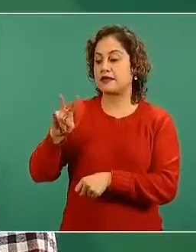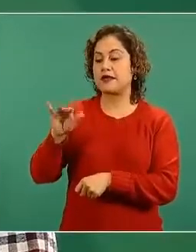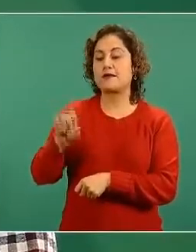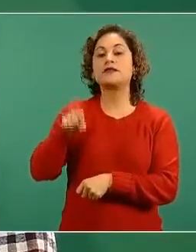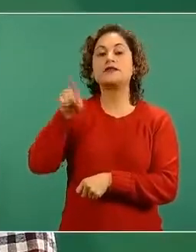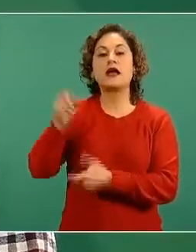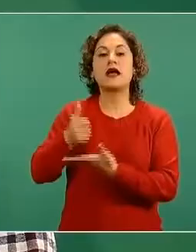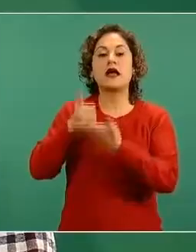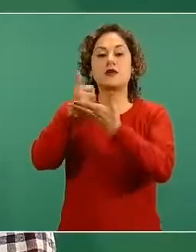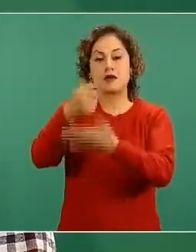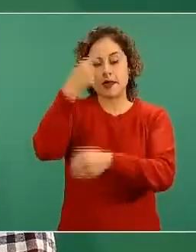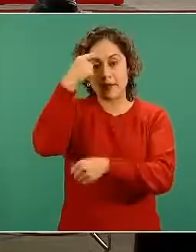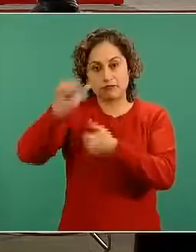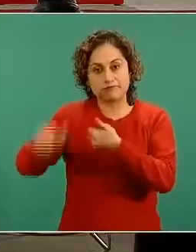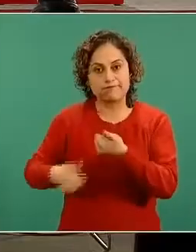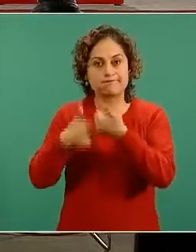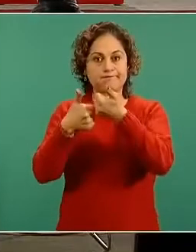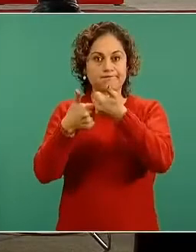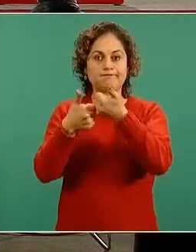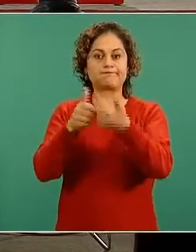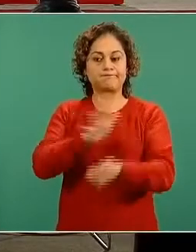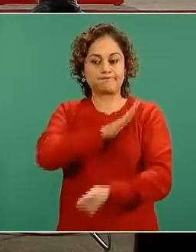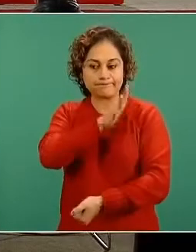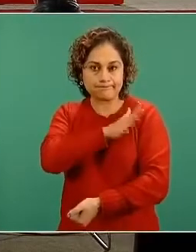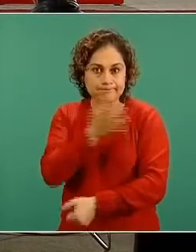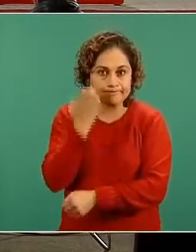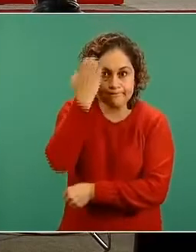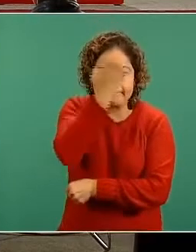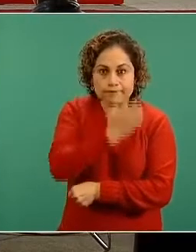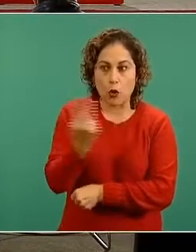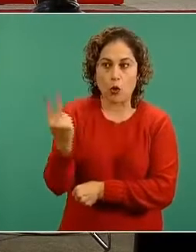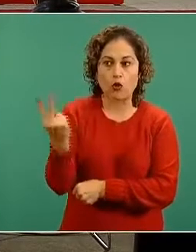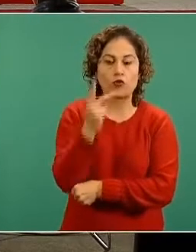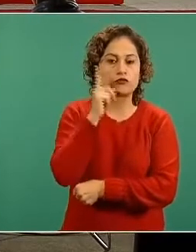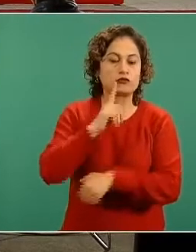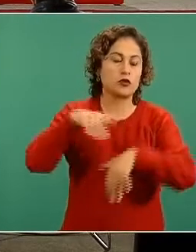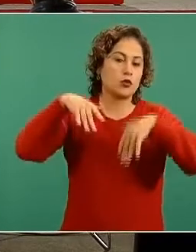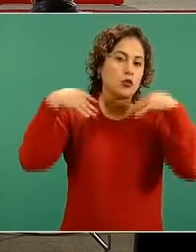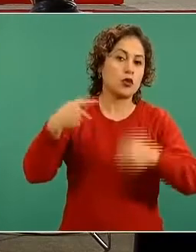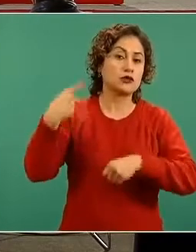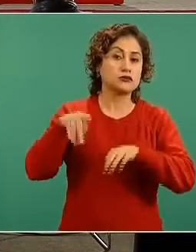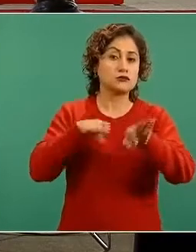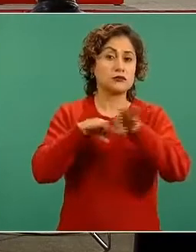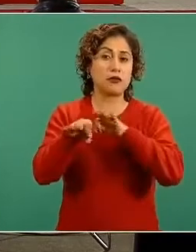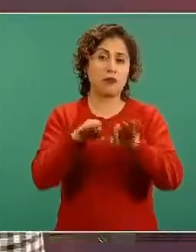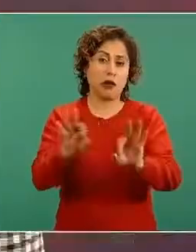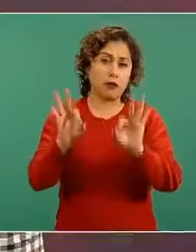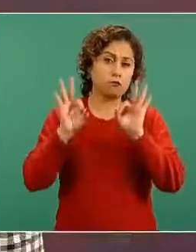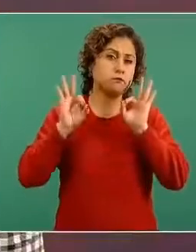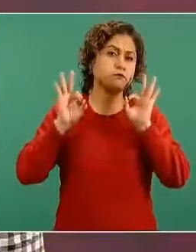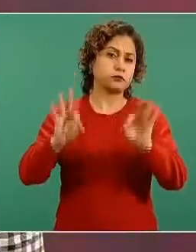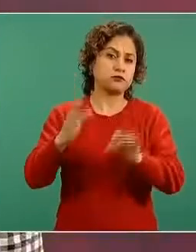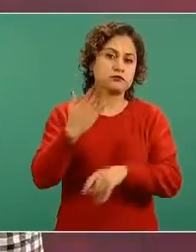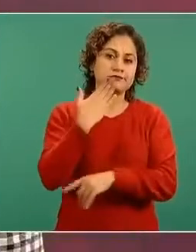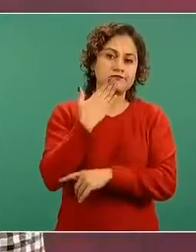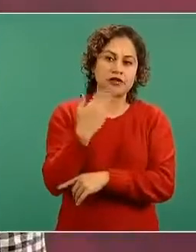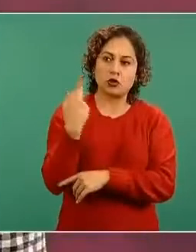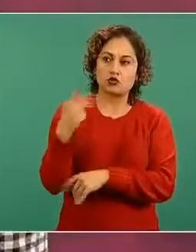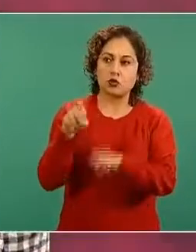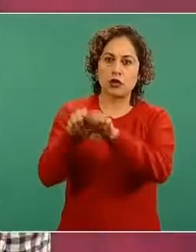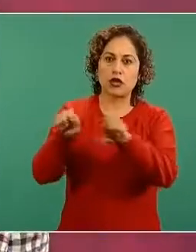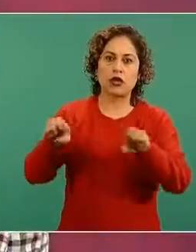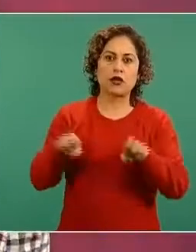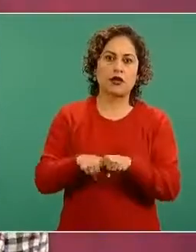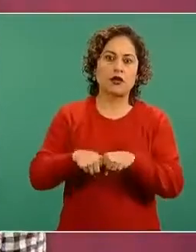y Calidad, y entre las dos hacen un trabajo espléndido, coordinando un equipo humano muy talentoso.